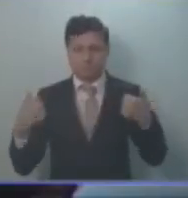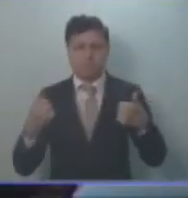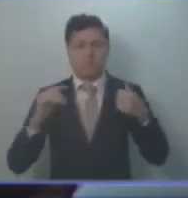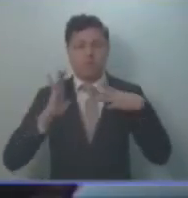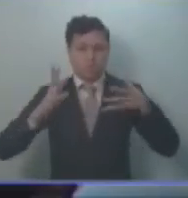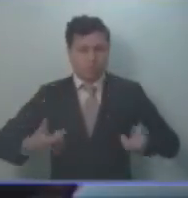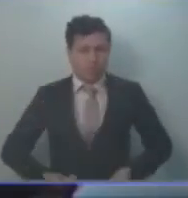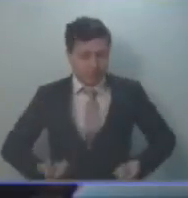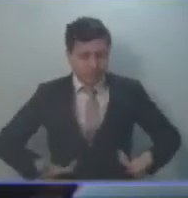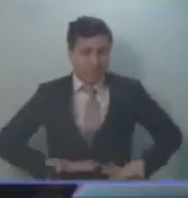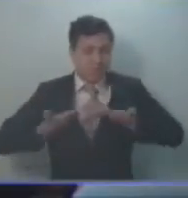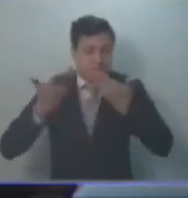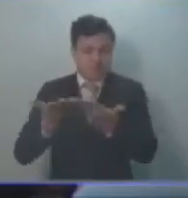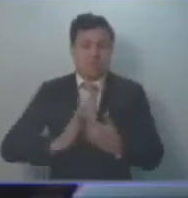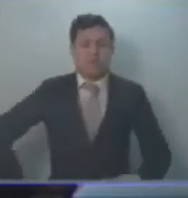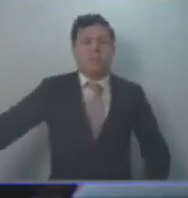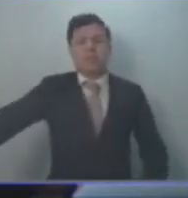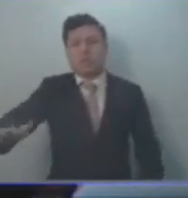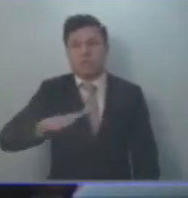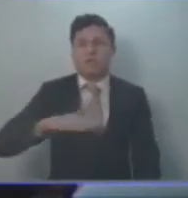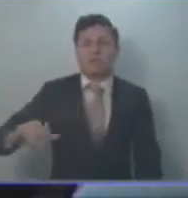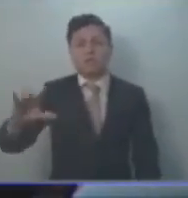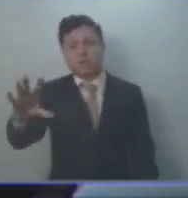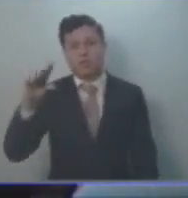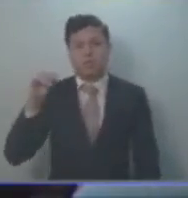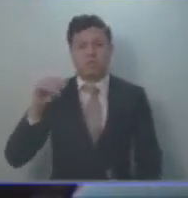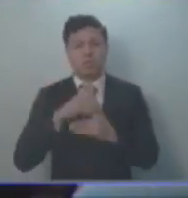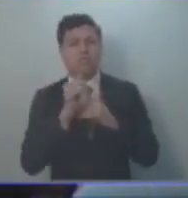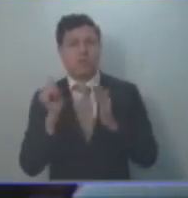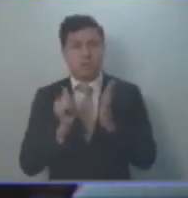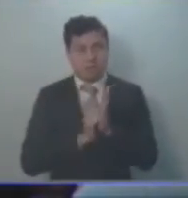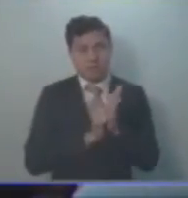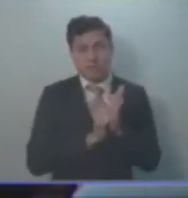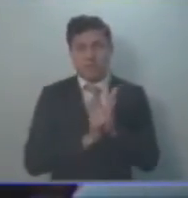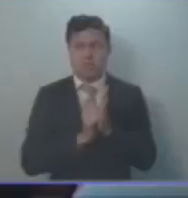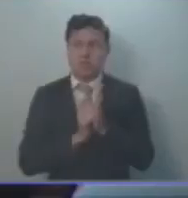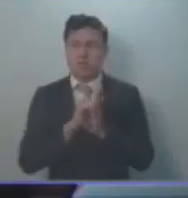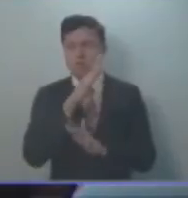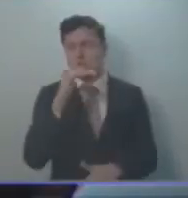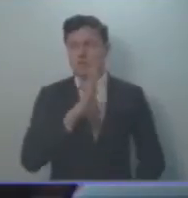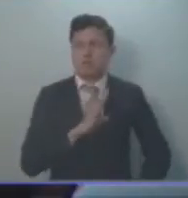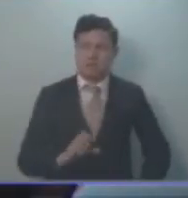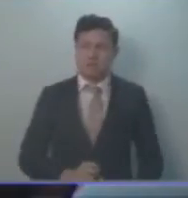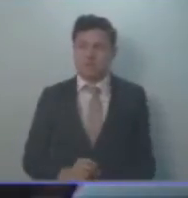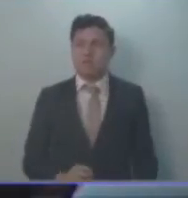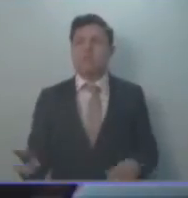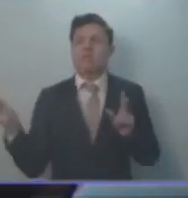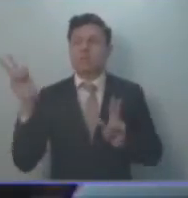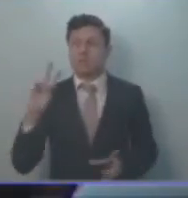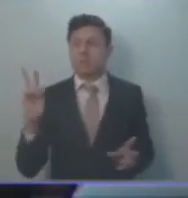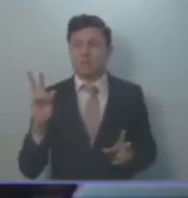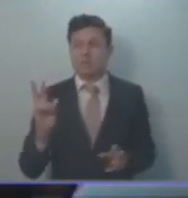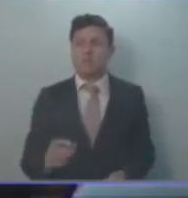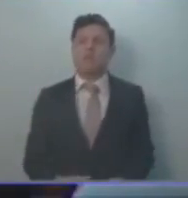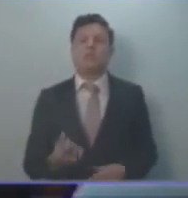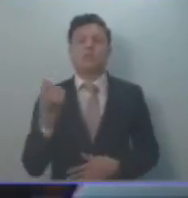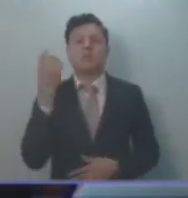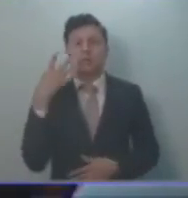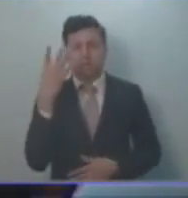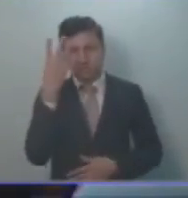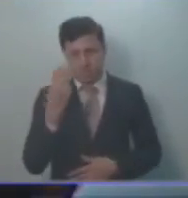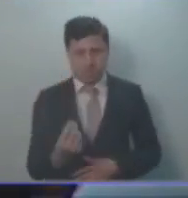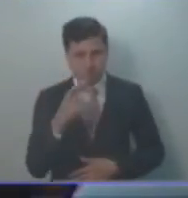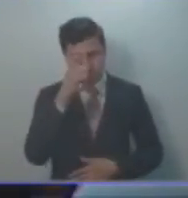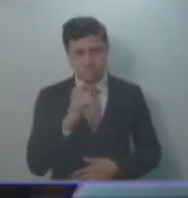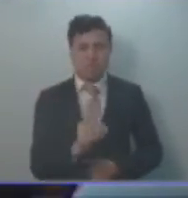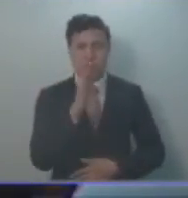el Diario Oficial, dado en el Salón Azul del Palacio Legislativo San Salvador a los 14 días del